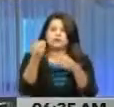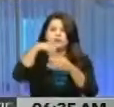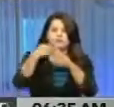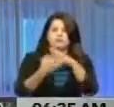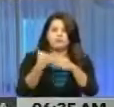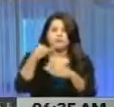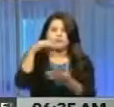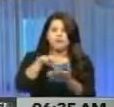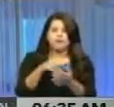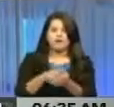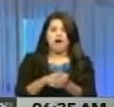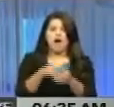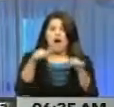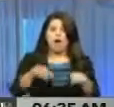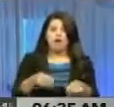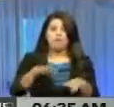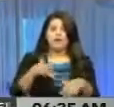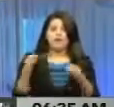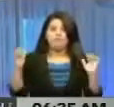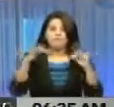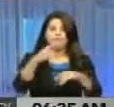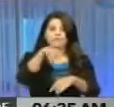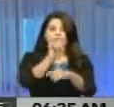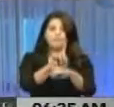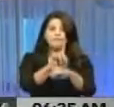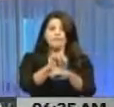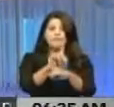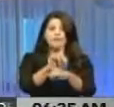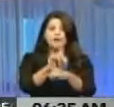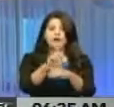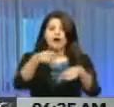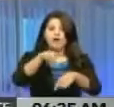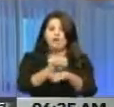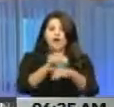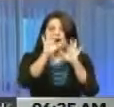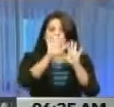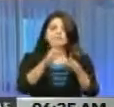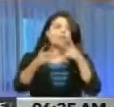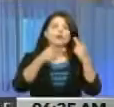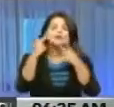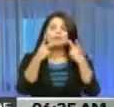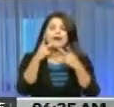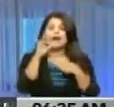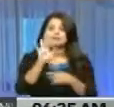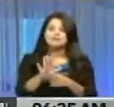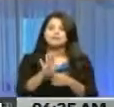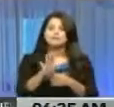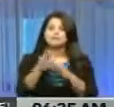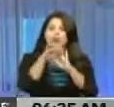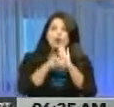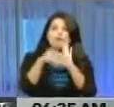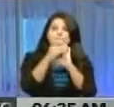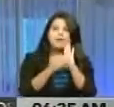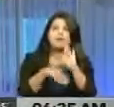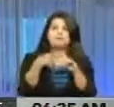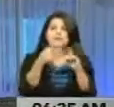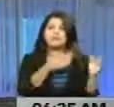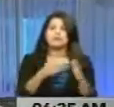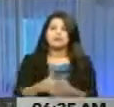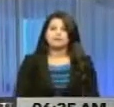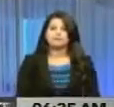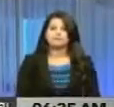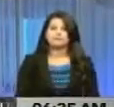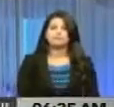del Estado y que hoy van a converger en una sola forma de hacer la política y una sola forma de programar y de planificar.